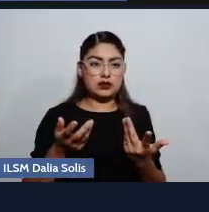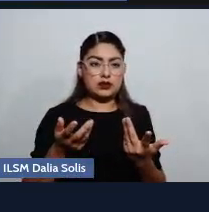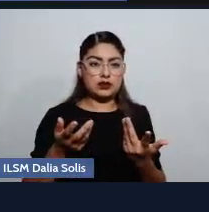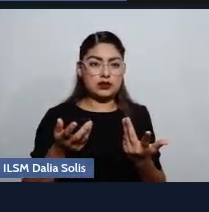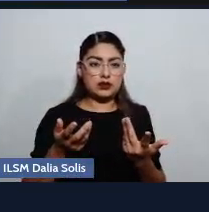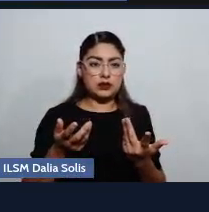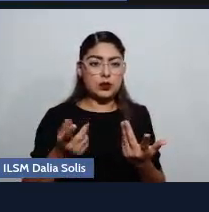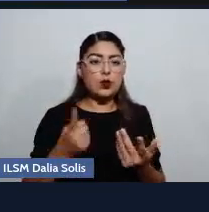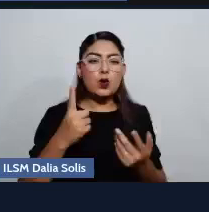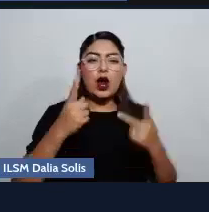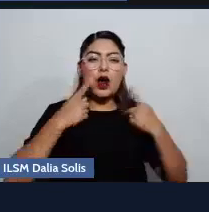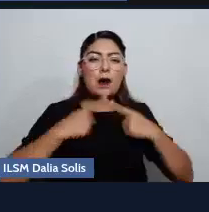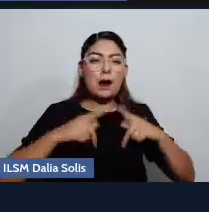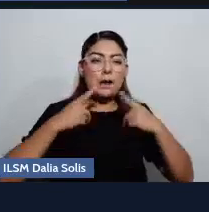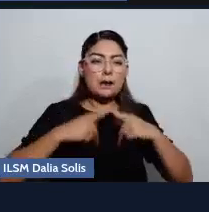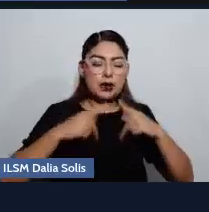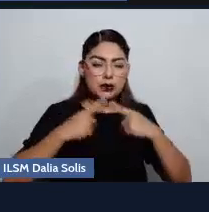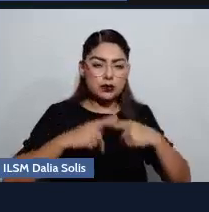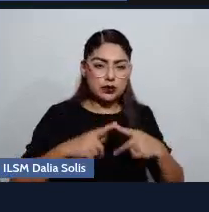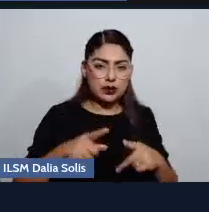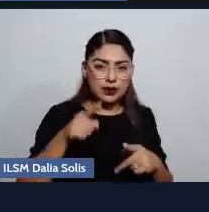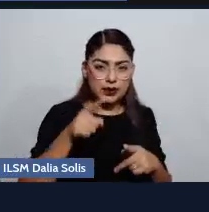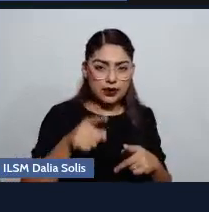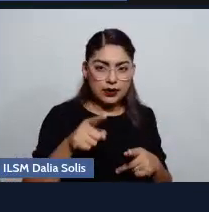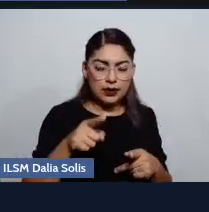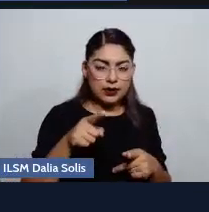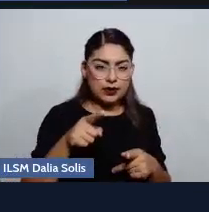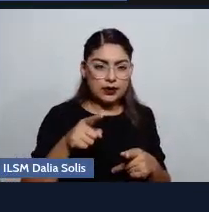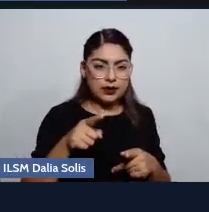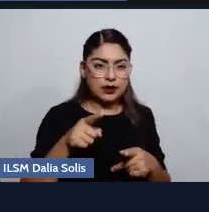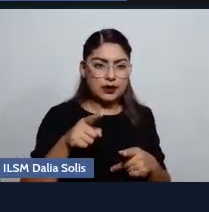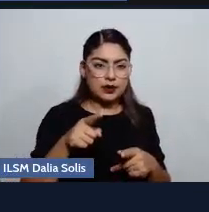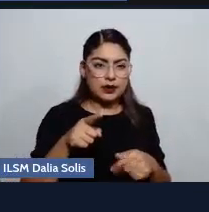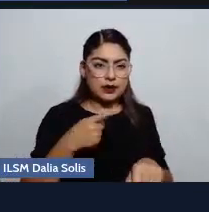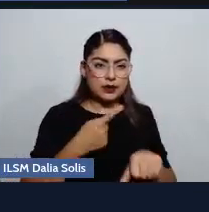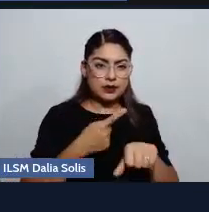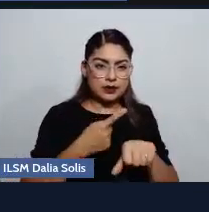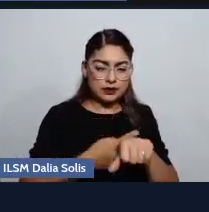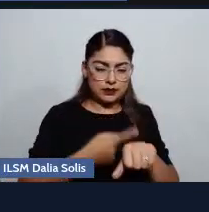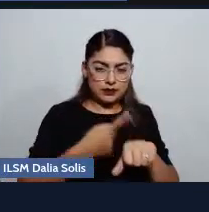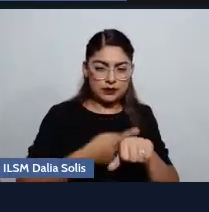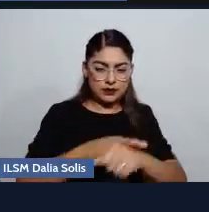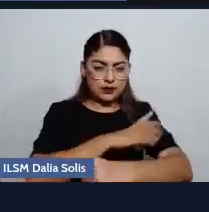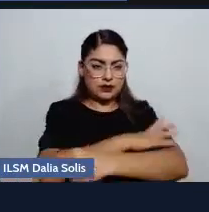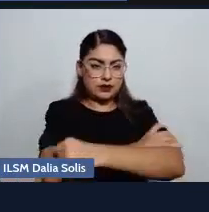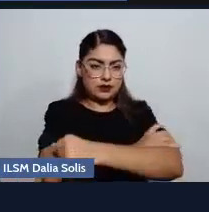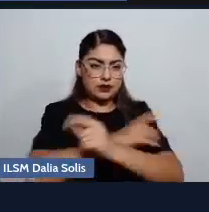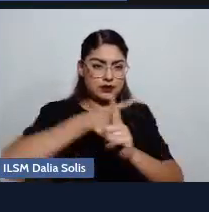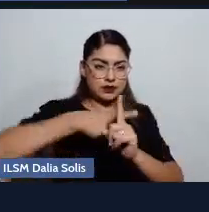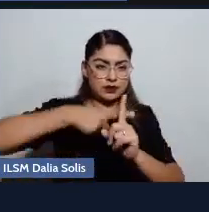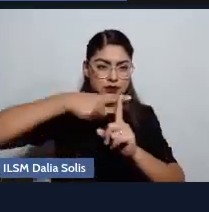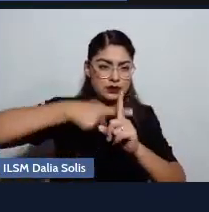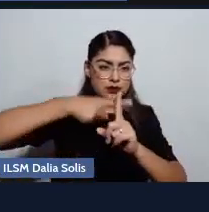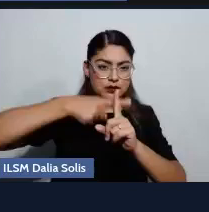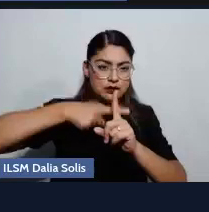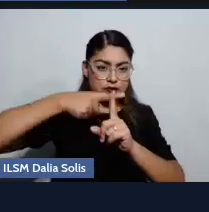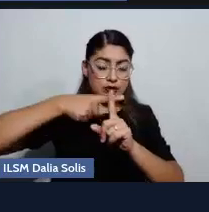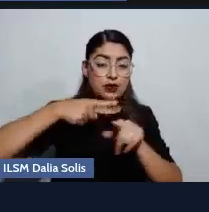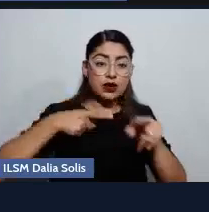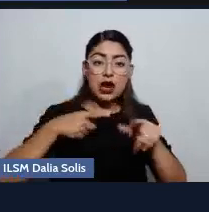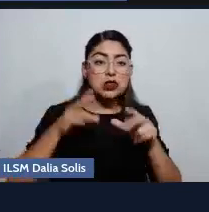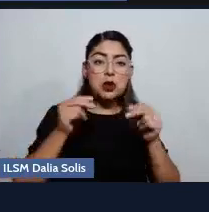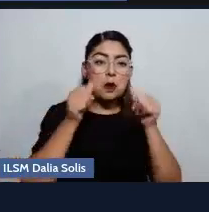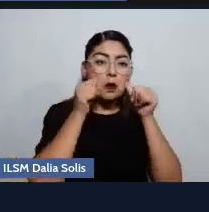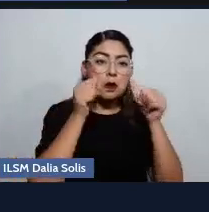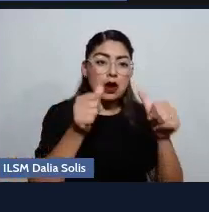que le dio hipertensión, no se atendió a tiempo, eso le derivó